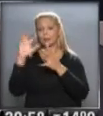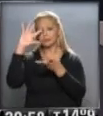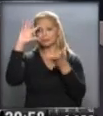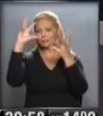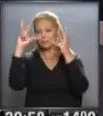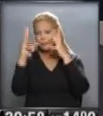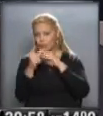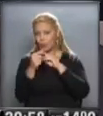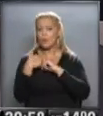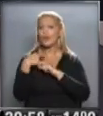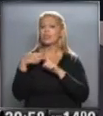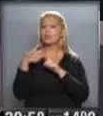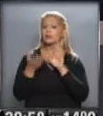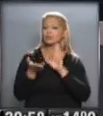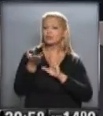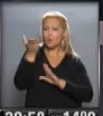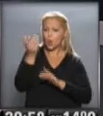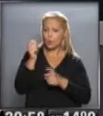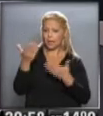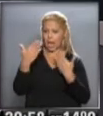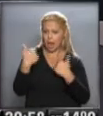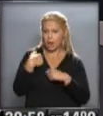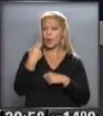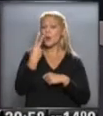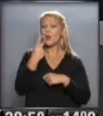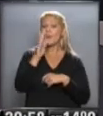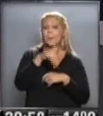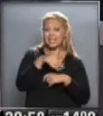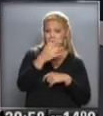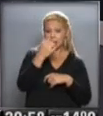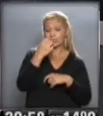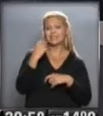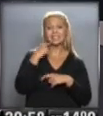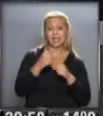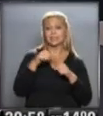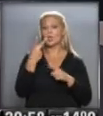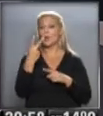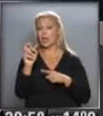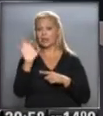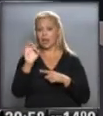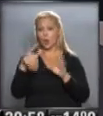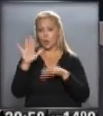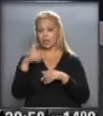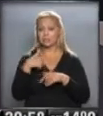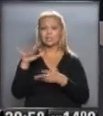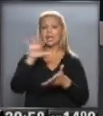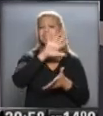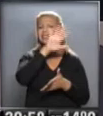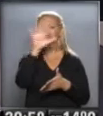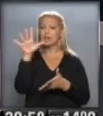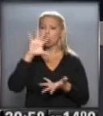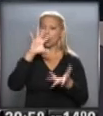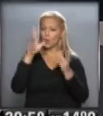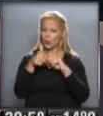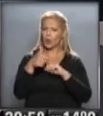ascenso de las temperaturas mínimas, 13 grados será la mínima, 20 grados la temperatura máxima, con cielo algo a parcialmente nublado. Tendremos buenas